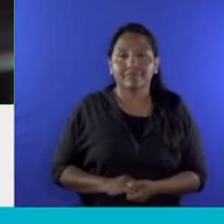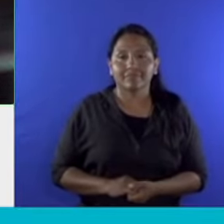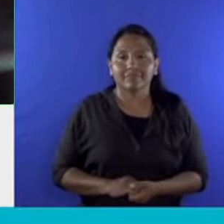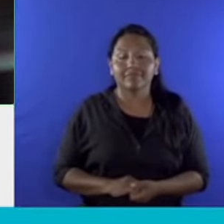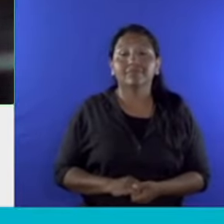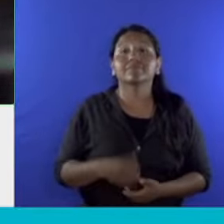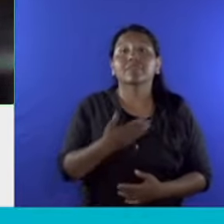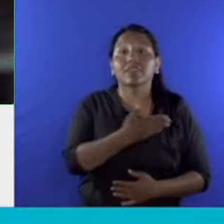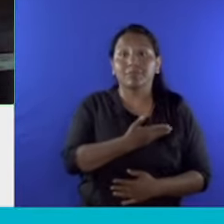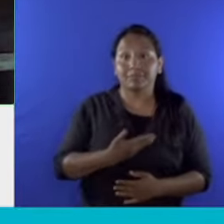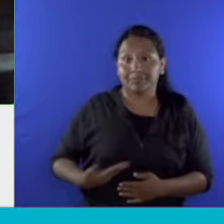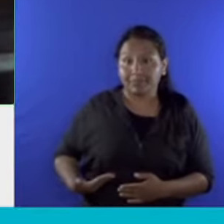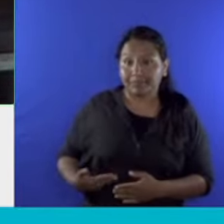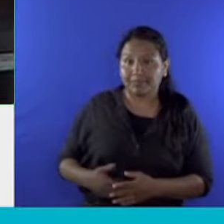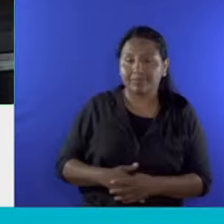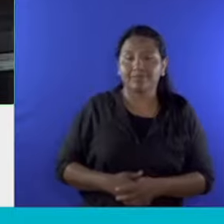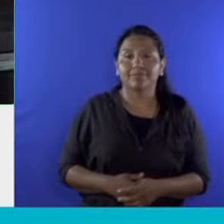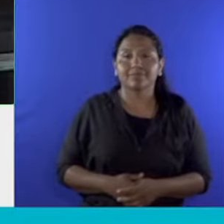Señor presidente,